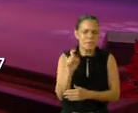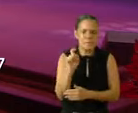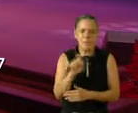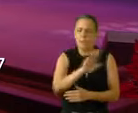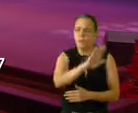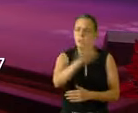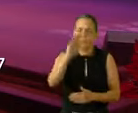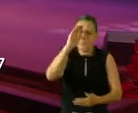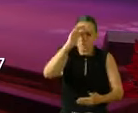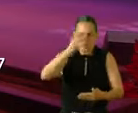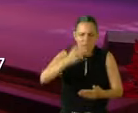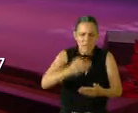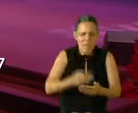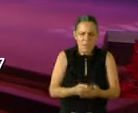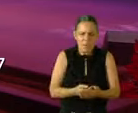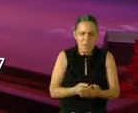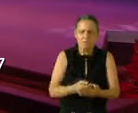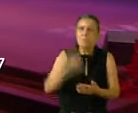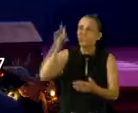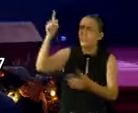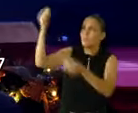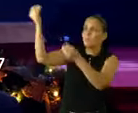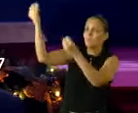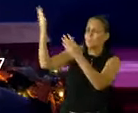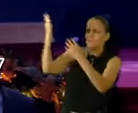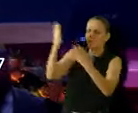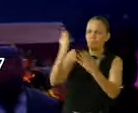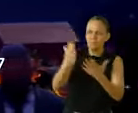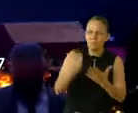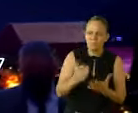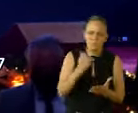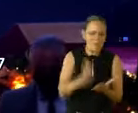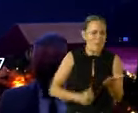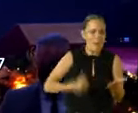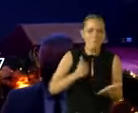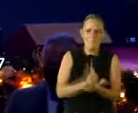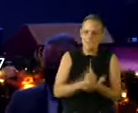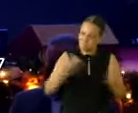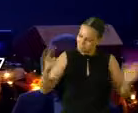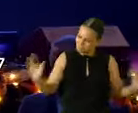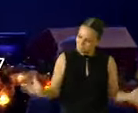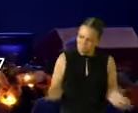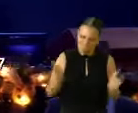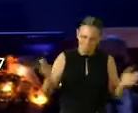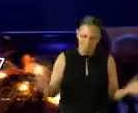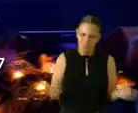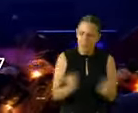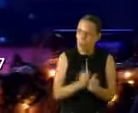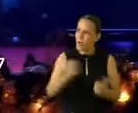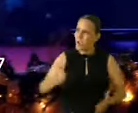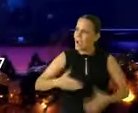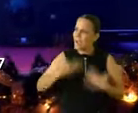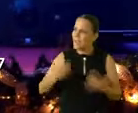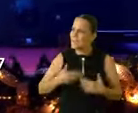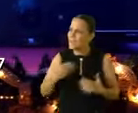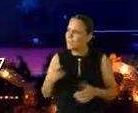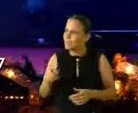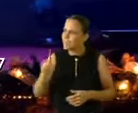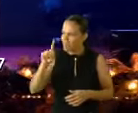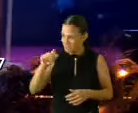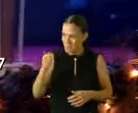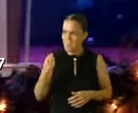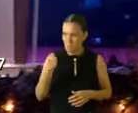el nombre de Jesús. Amén. Adelante, pase con alegría, porque aquí no está el Padre Benito, aquí